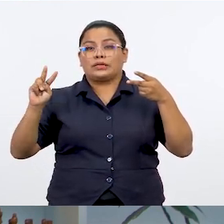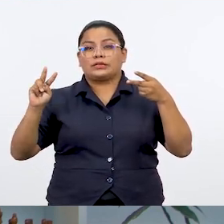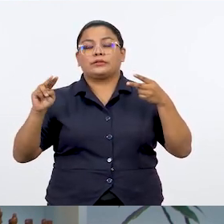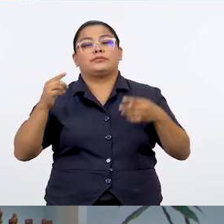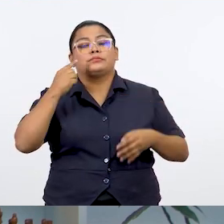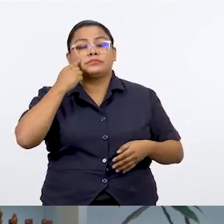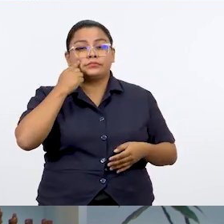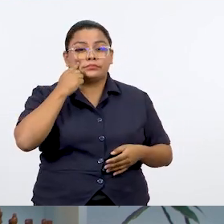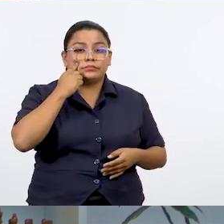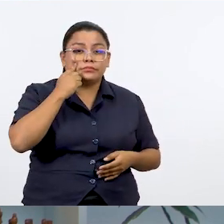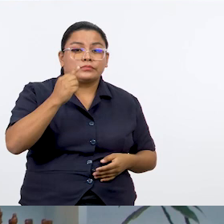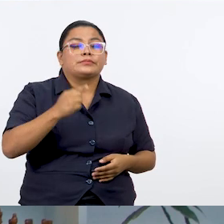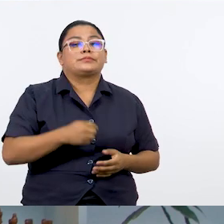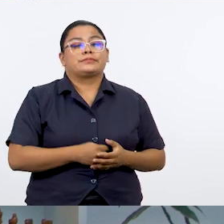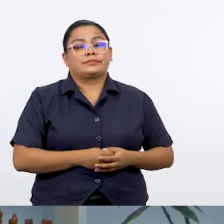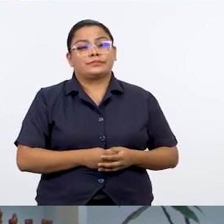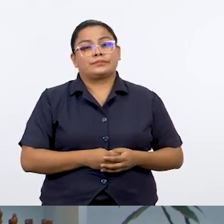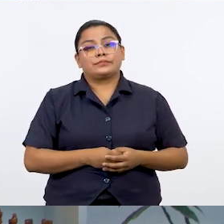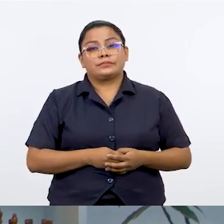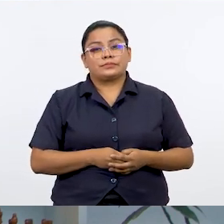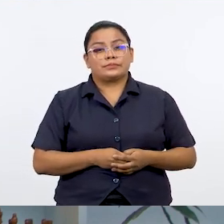a colocar 50.